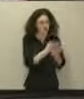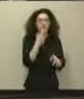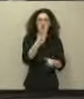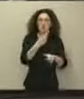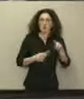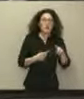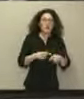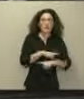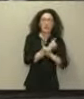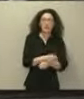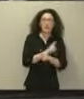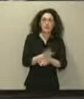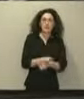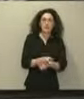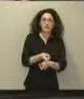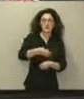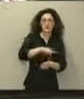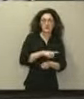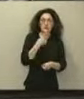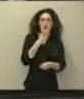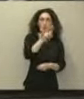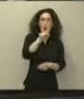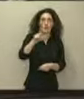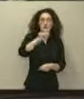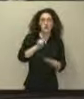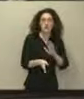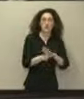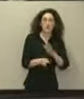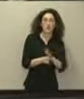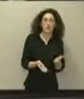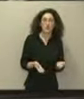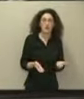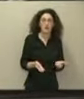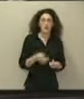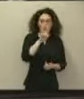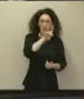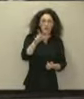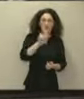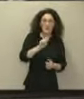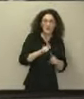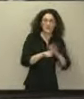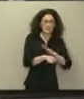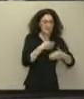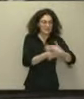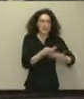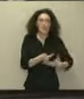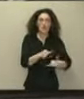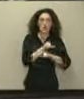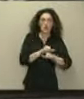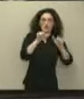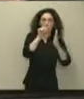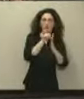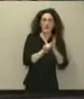reconocido que seguimos estando en 11 meses en 11 meses de tramitación 11 meses de lista de espera